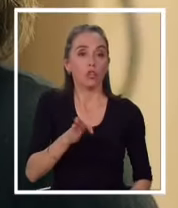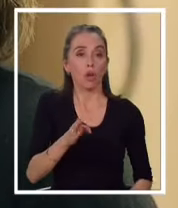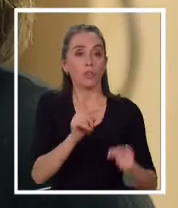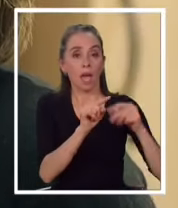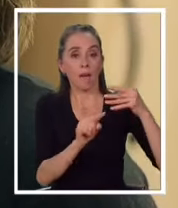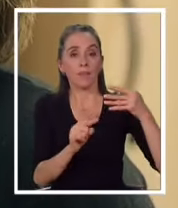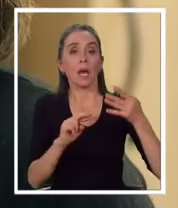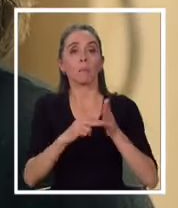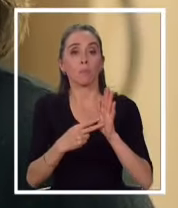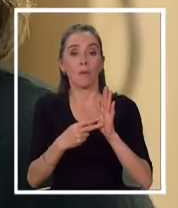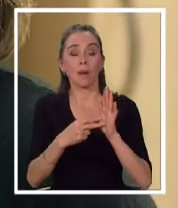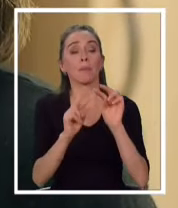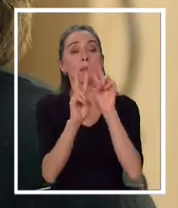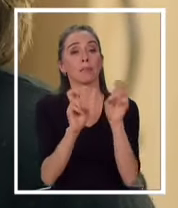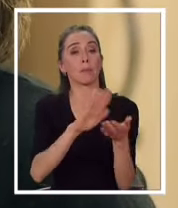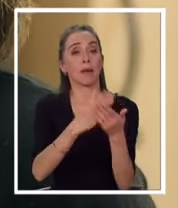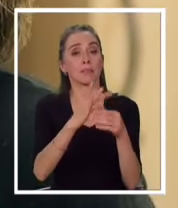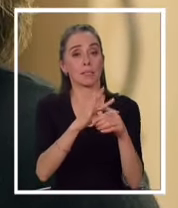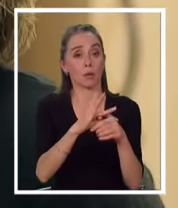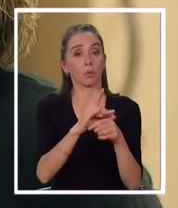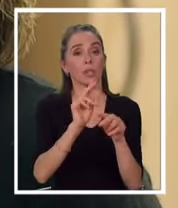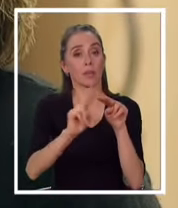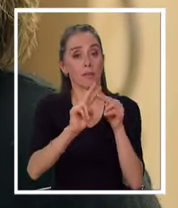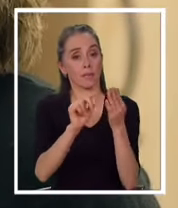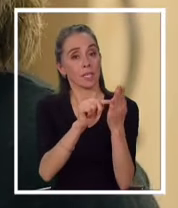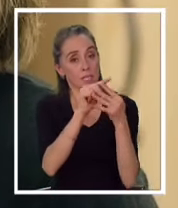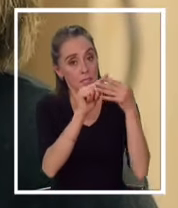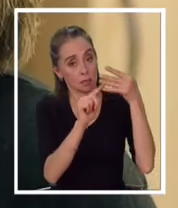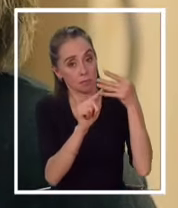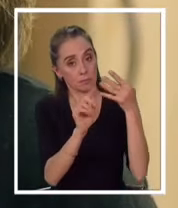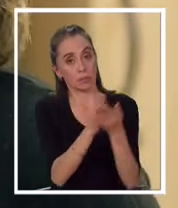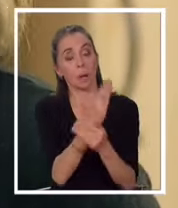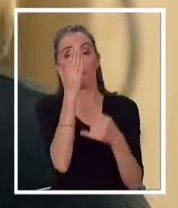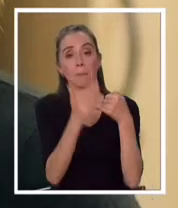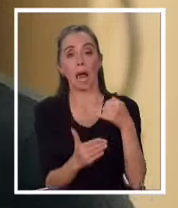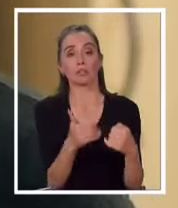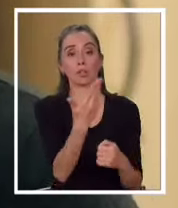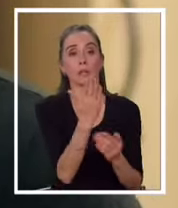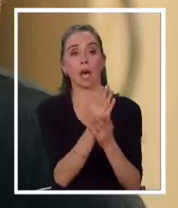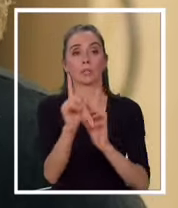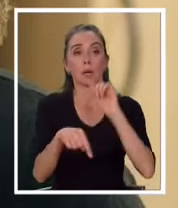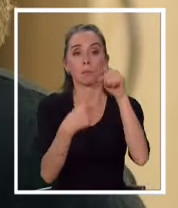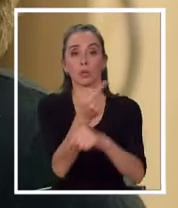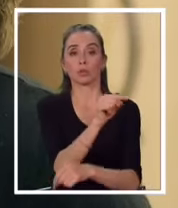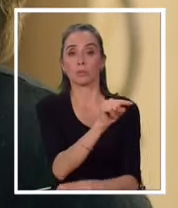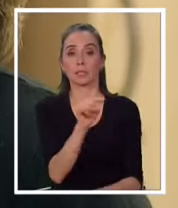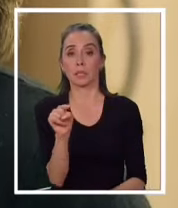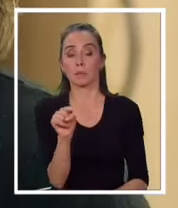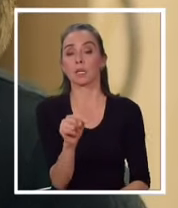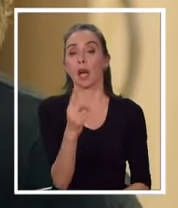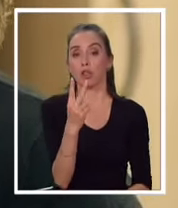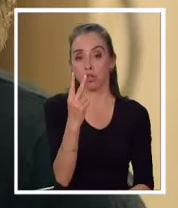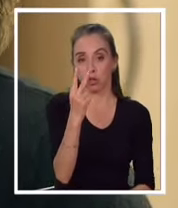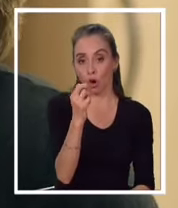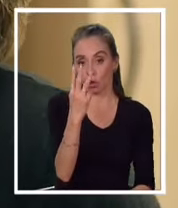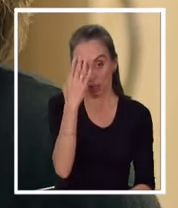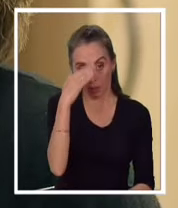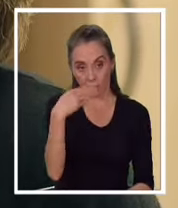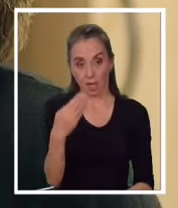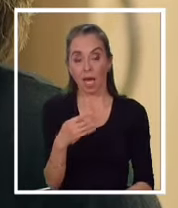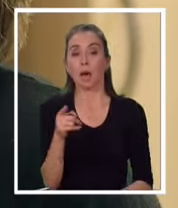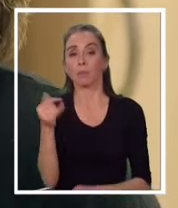deficiencias sanitarias que ellos tienen que superar. Y eso tiene un plazo máximo la próxima semana, me parece que 2 o 3 días más. ¿Eso